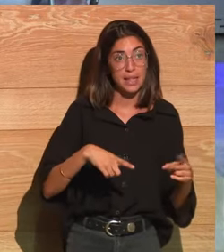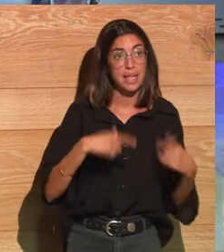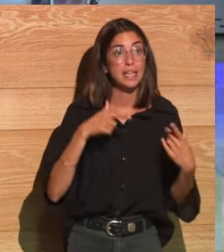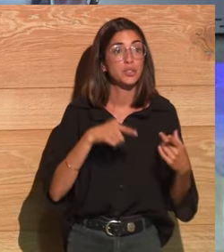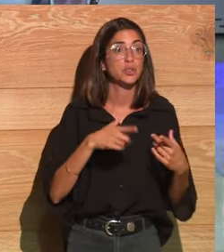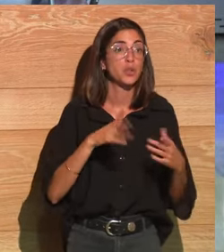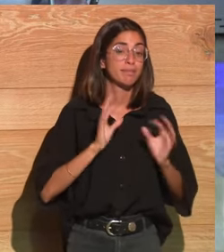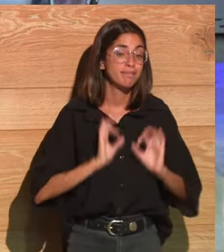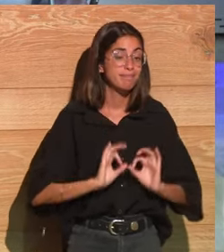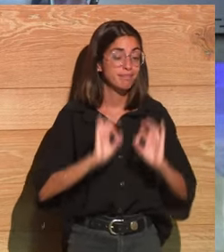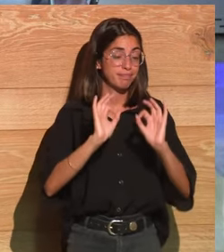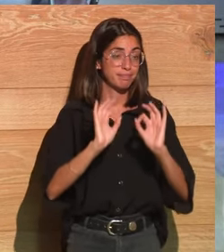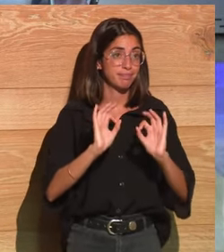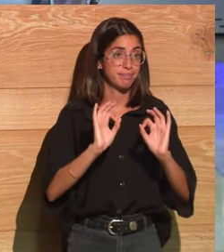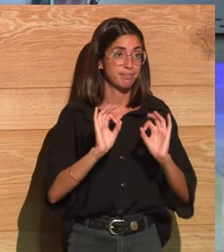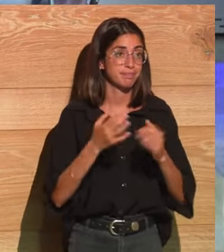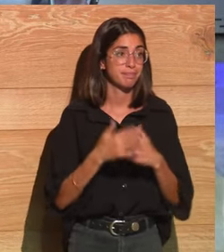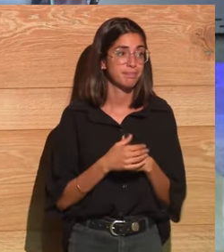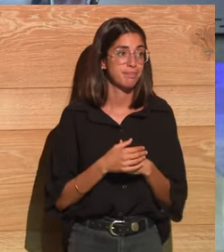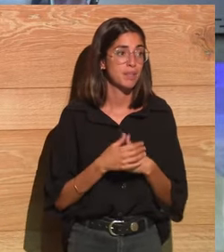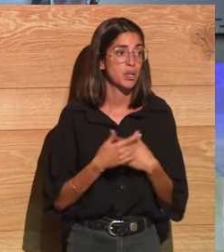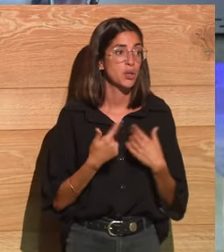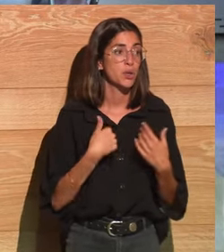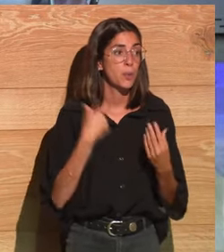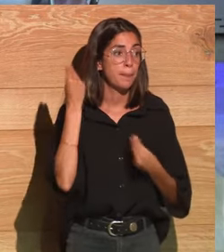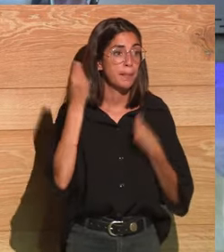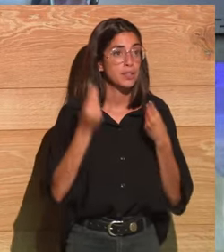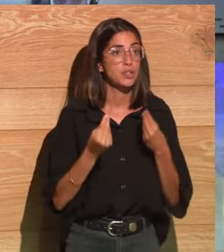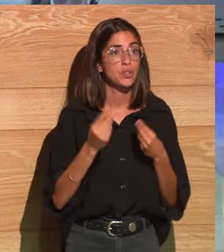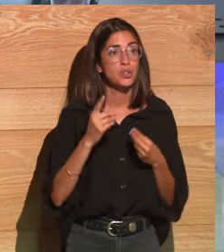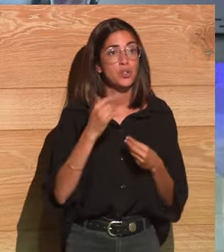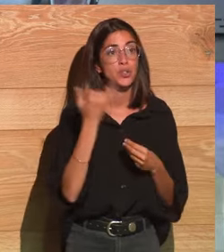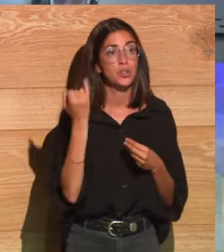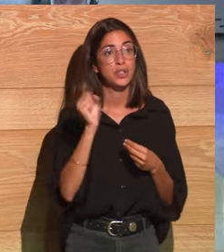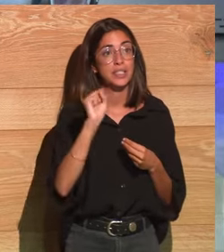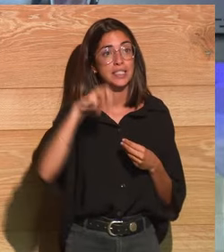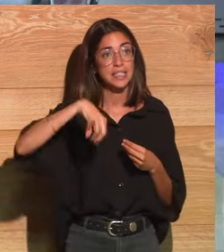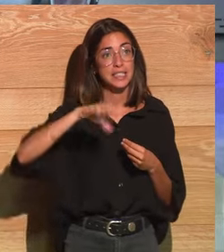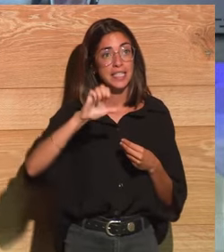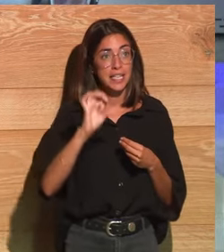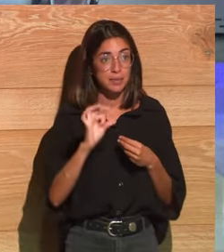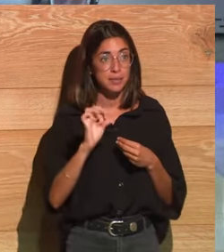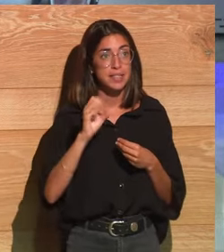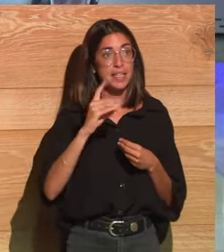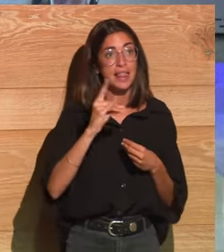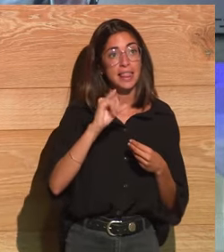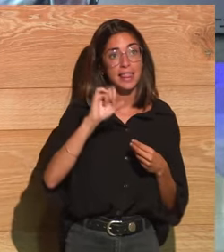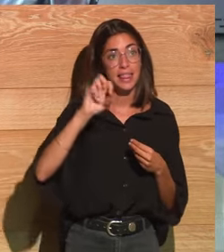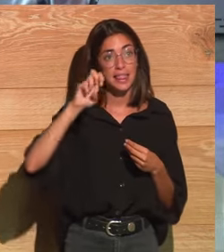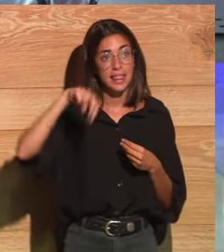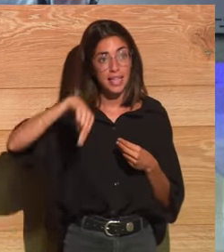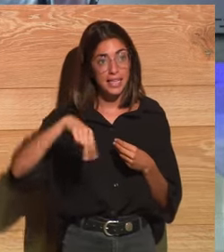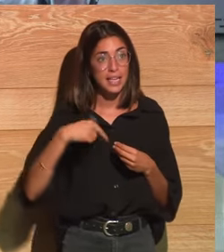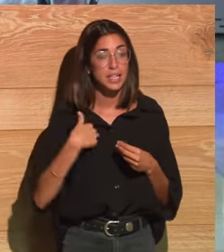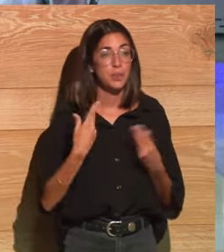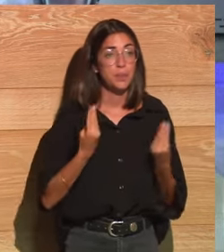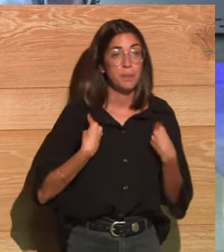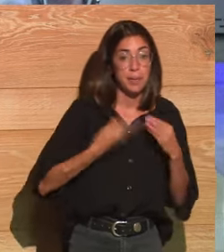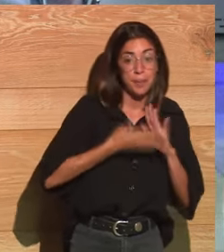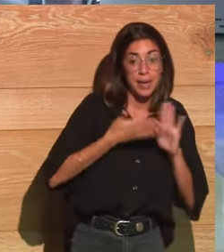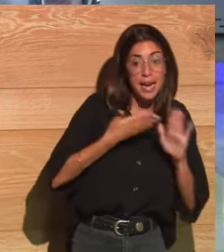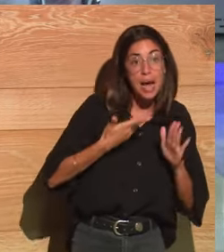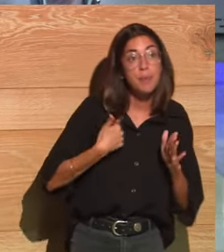una singularidad. Bueno, pues es un poco, yo me lo digo a veces, ¿no? Como James Dean, que decía, vive rápido, muere pronto y deja un bonito